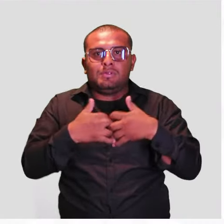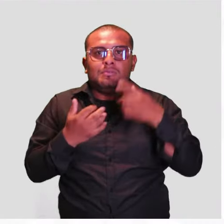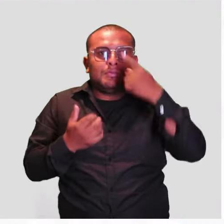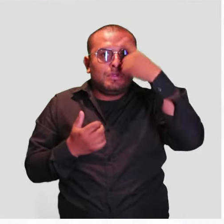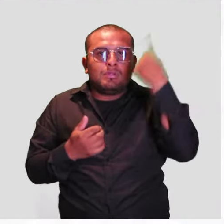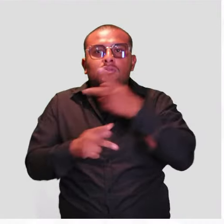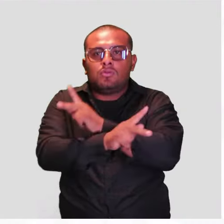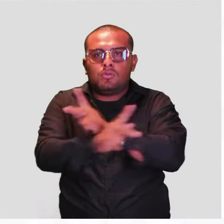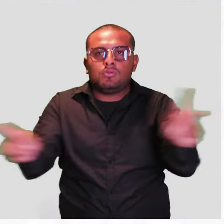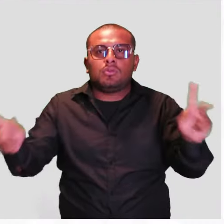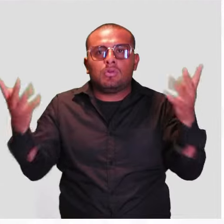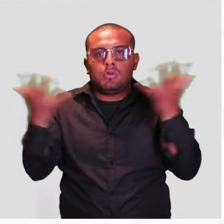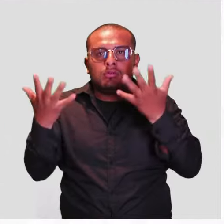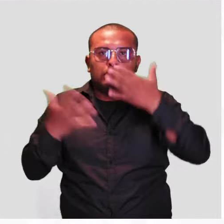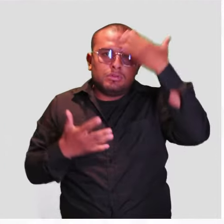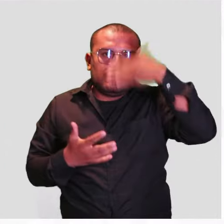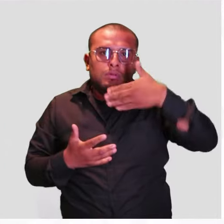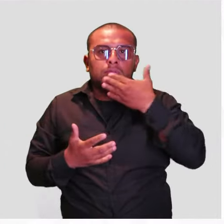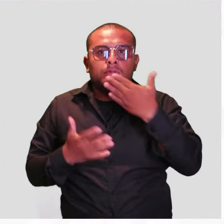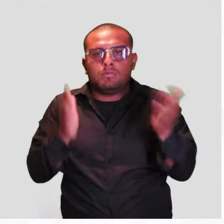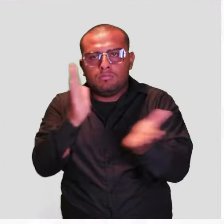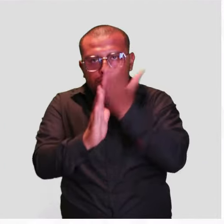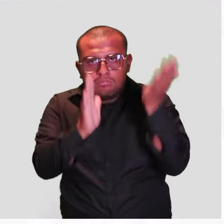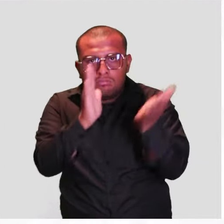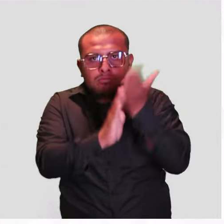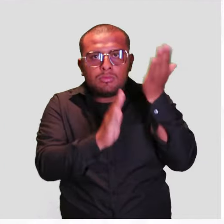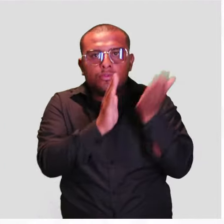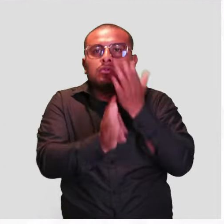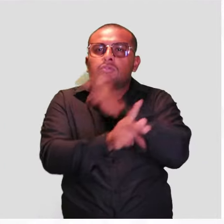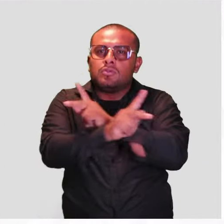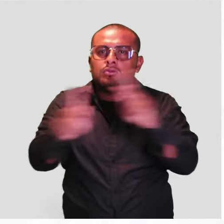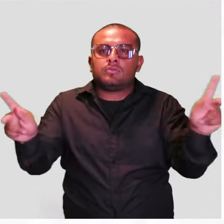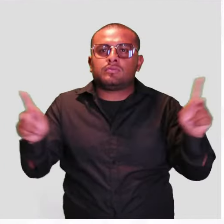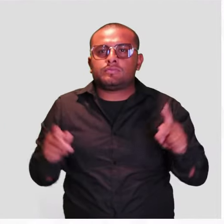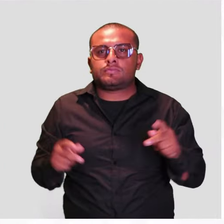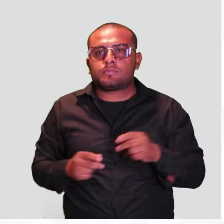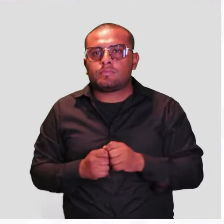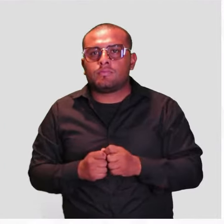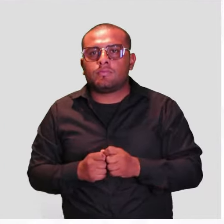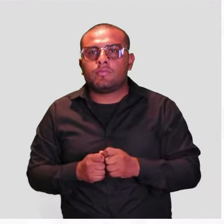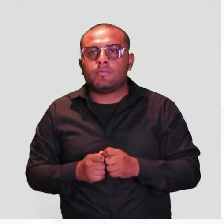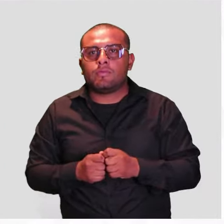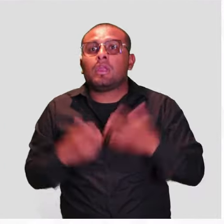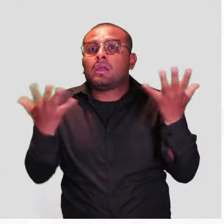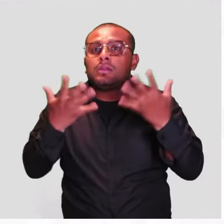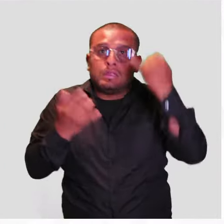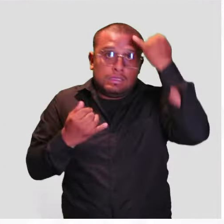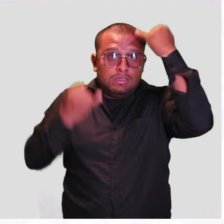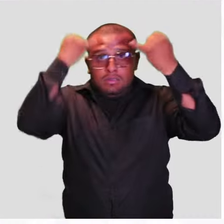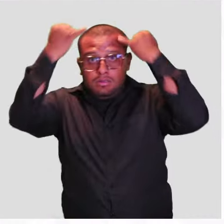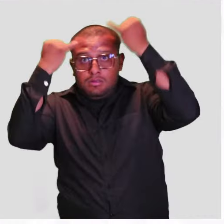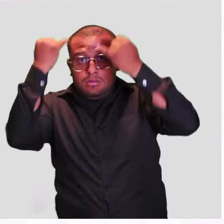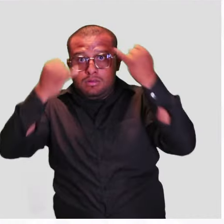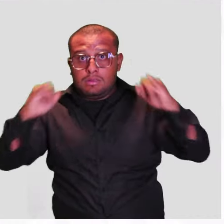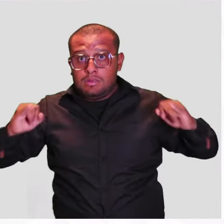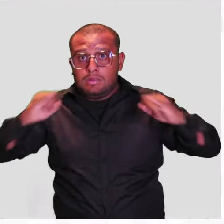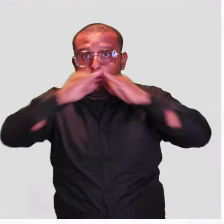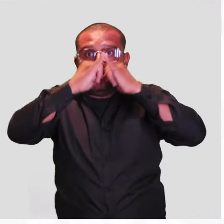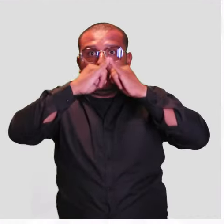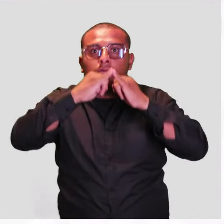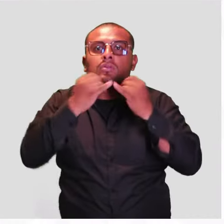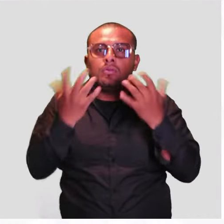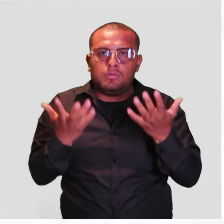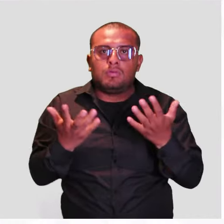mano de obra calificada del municipio. Vamos a crear el Instituto Municipal del Emprendedor, utilizando los modelos de